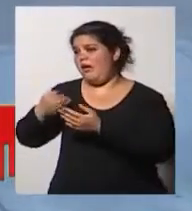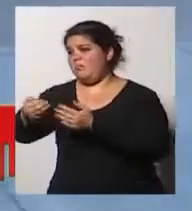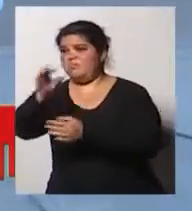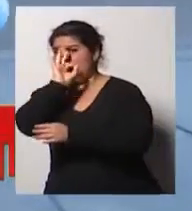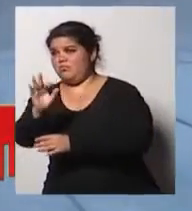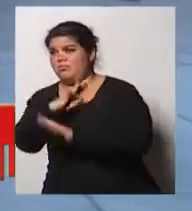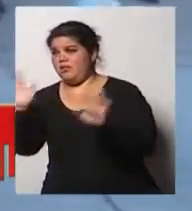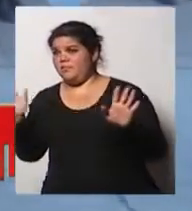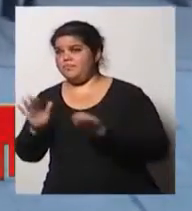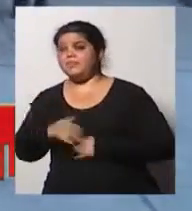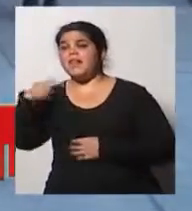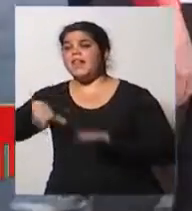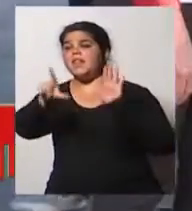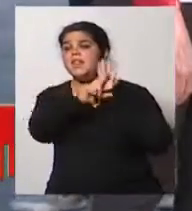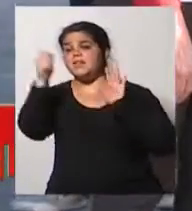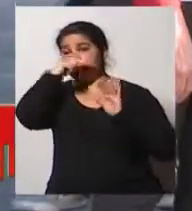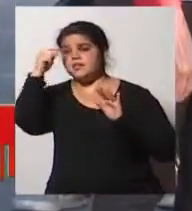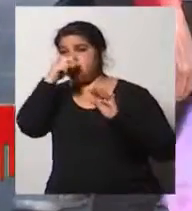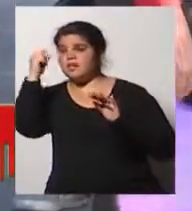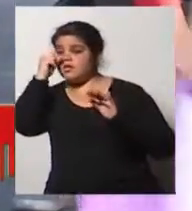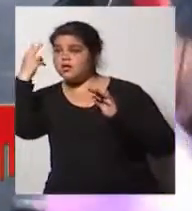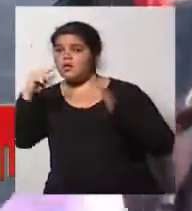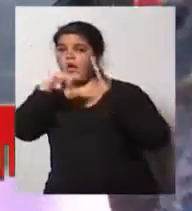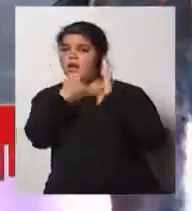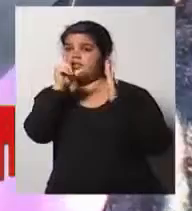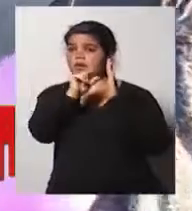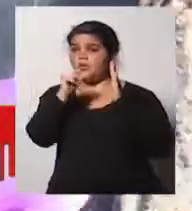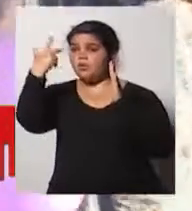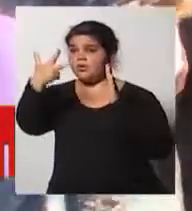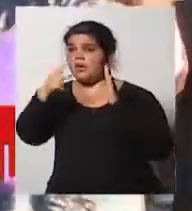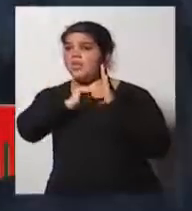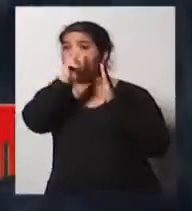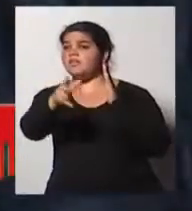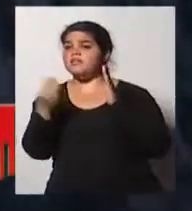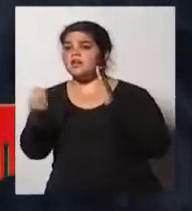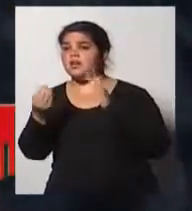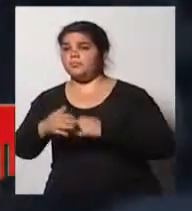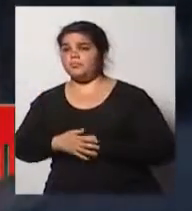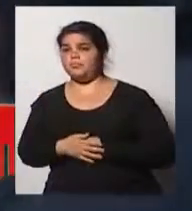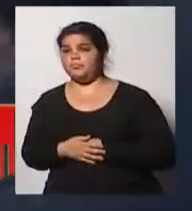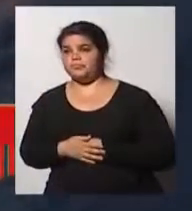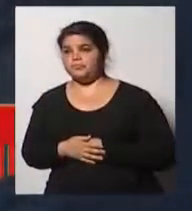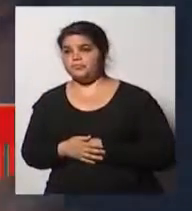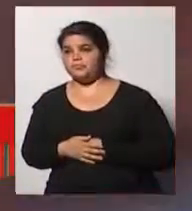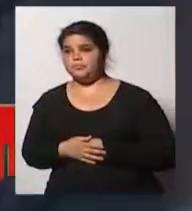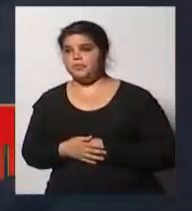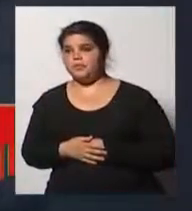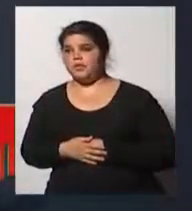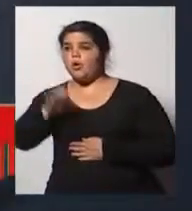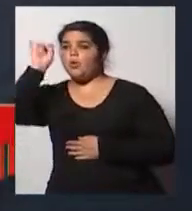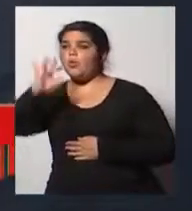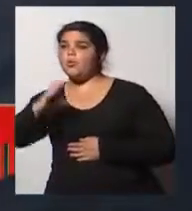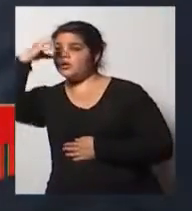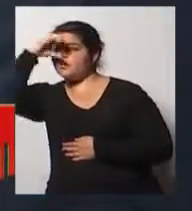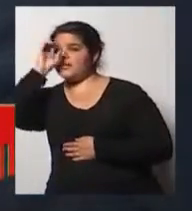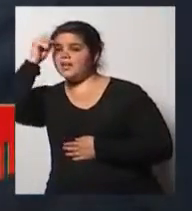la ley 7722 en su artículo 3 solamente dice que solamente la minería tiene que